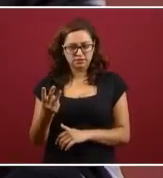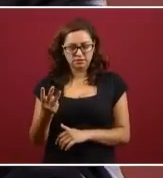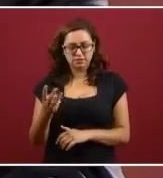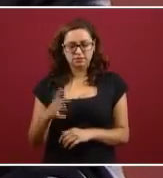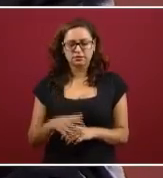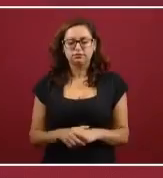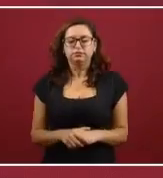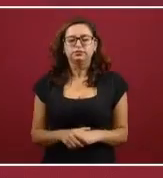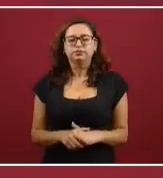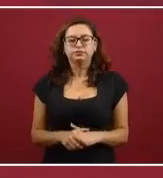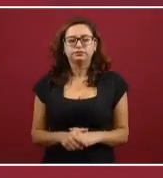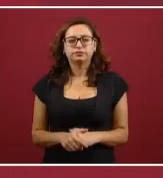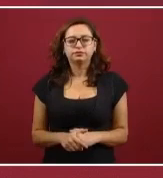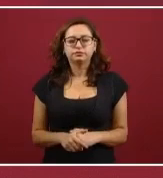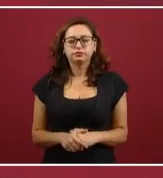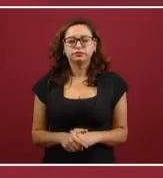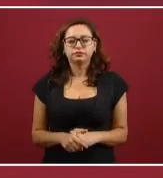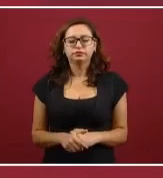Y